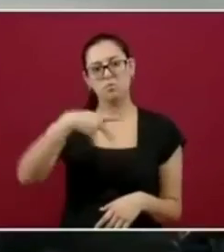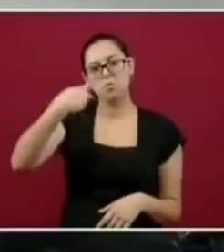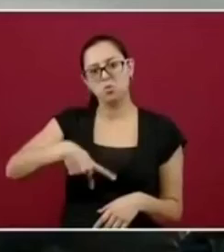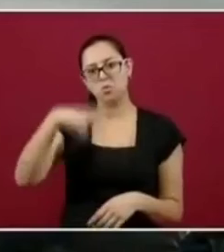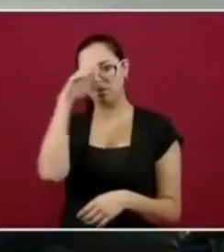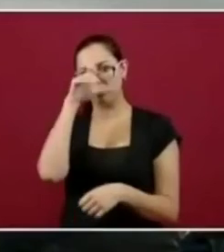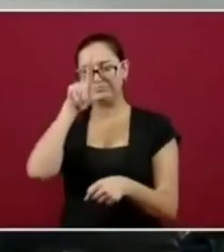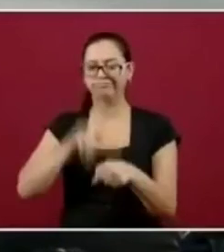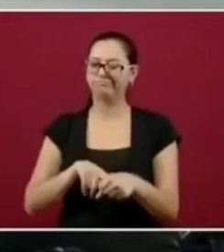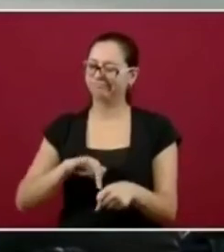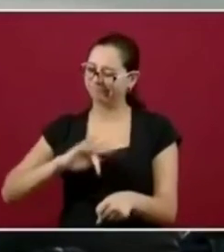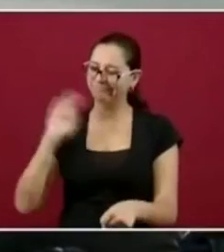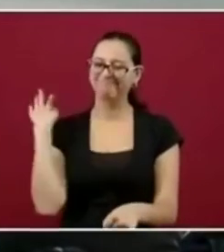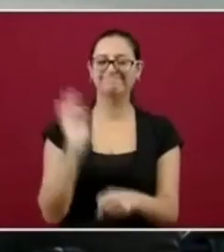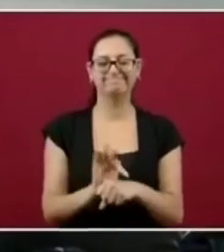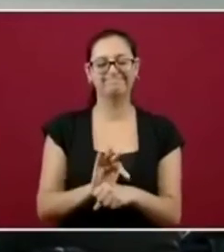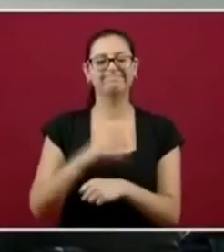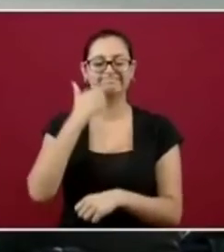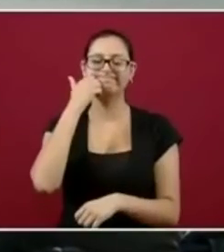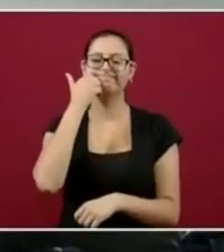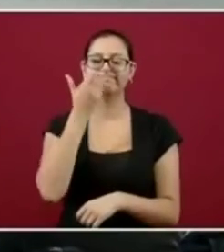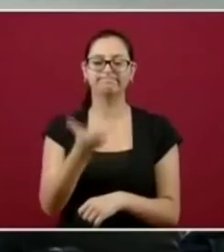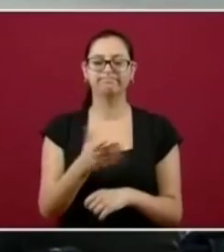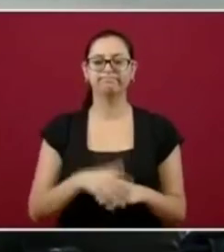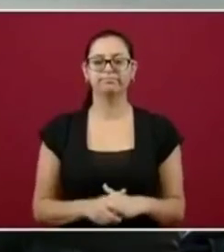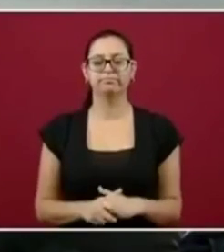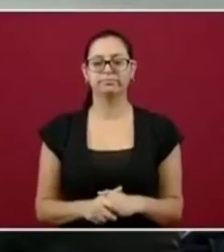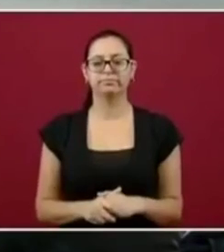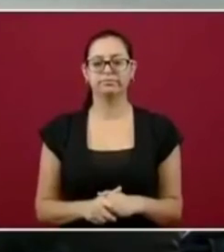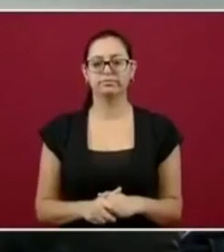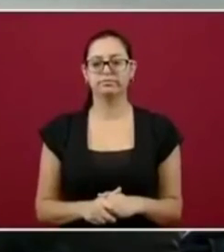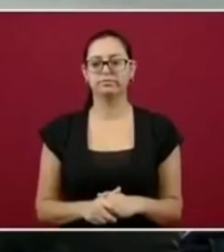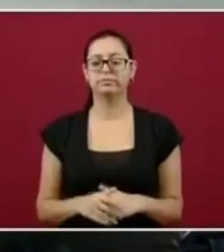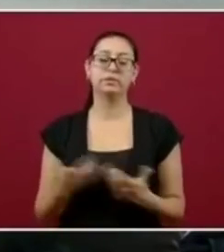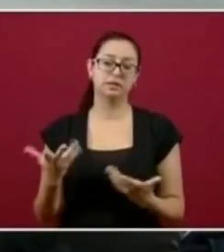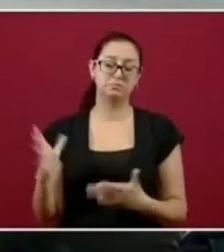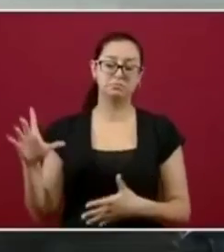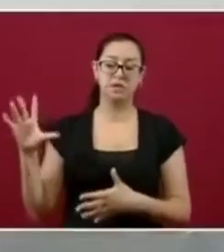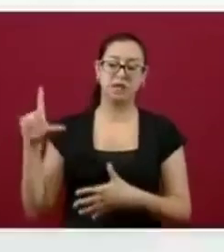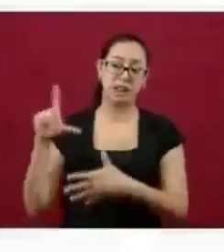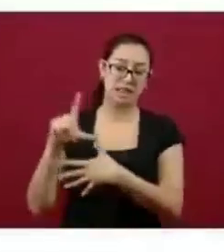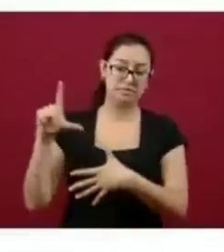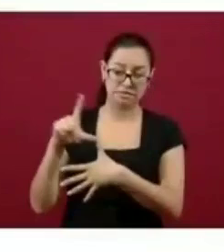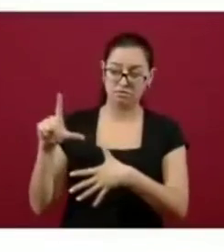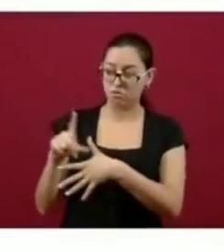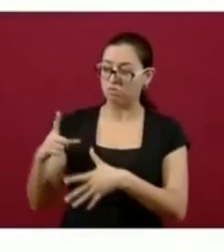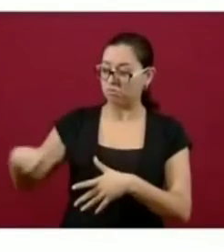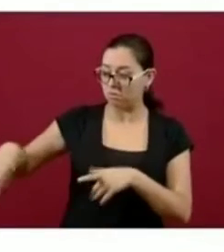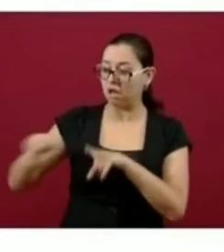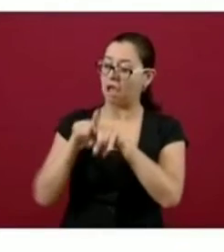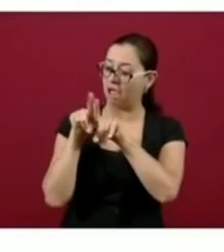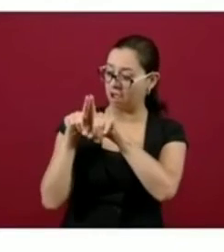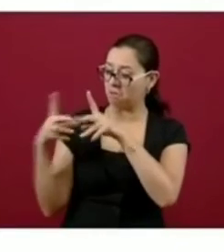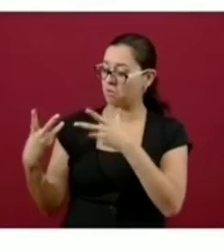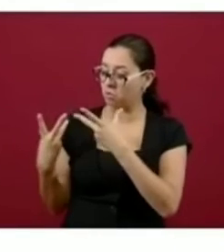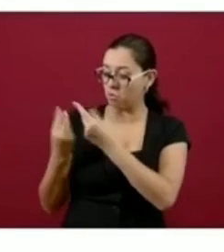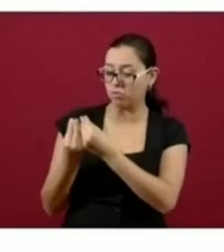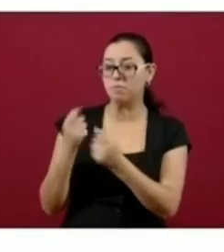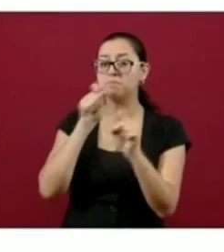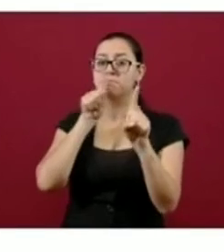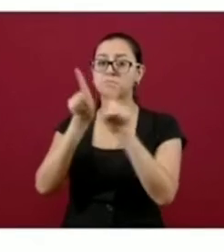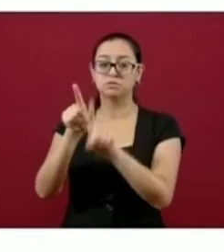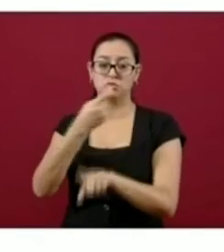a invitar a los hermanos de los países latinoamericanos. También va a participar España